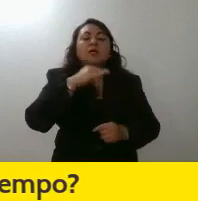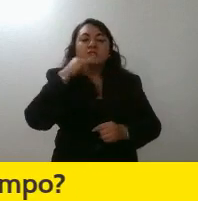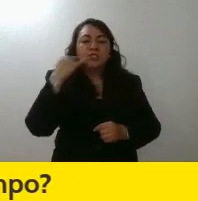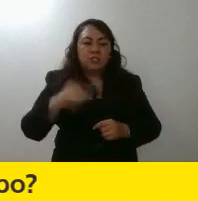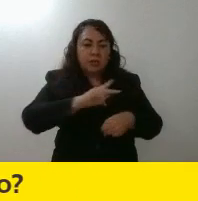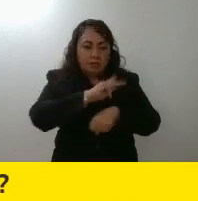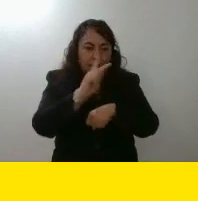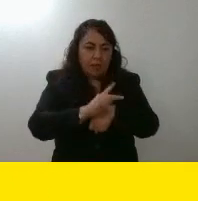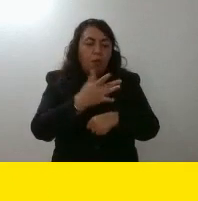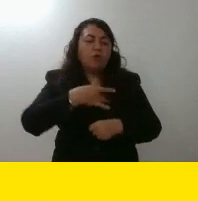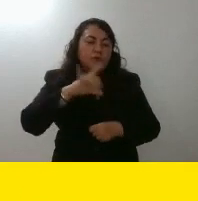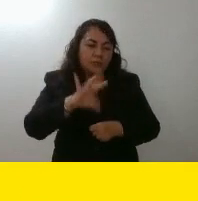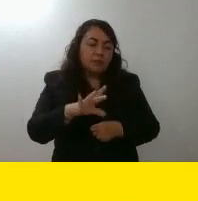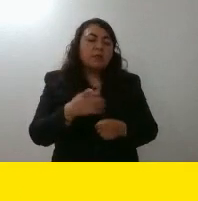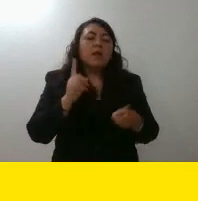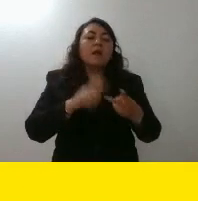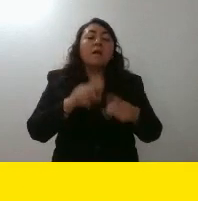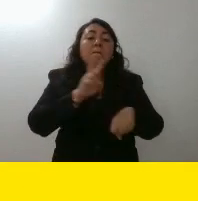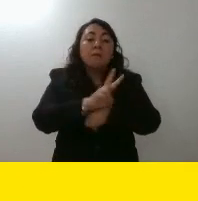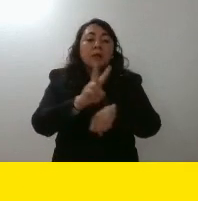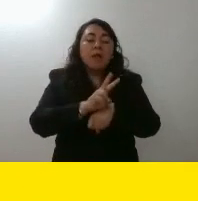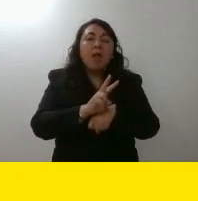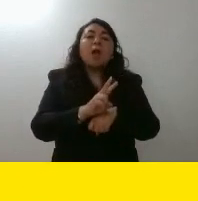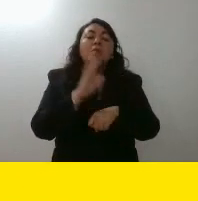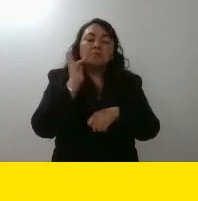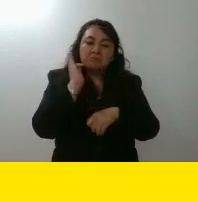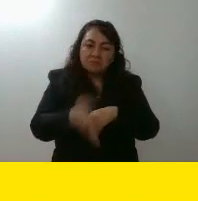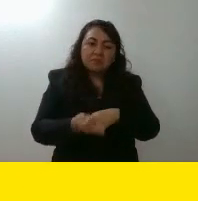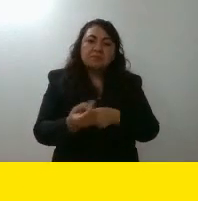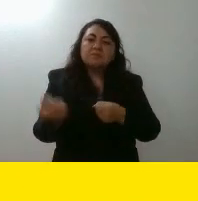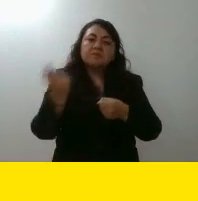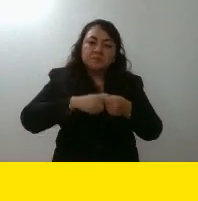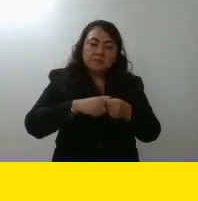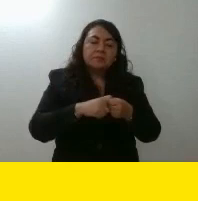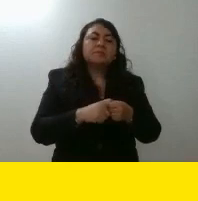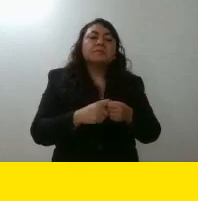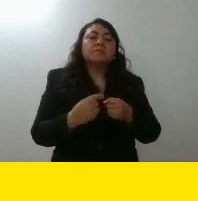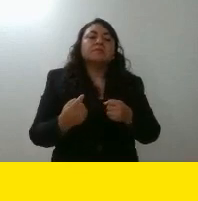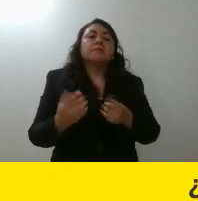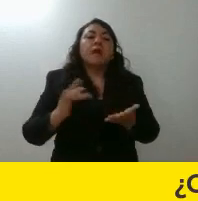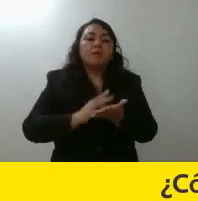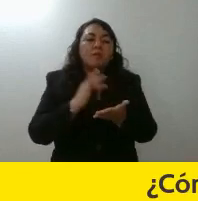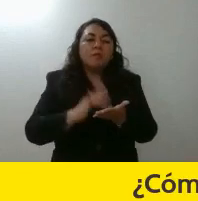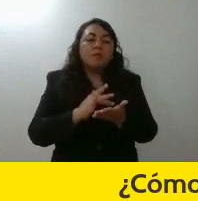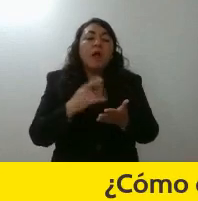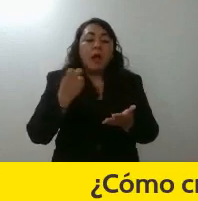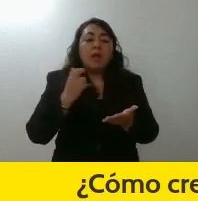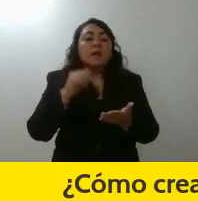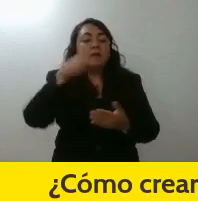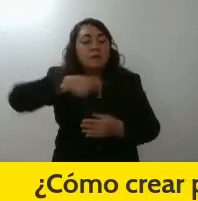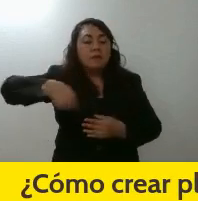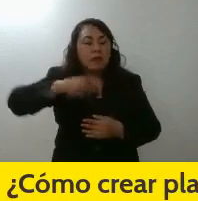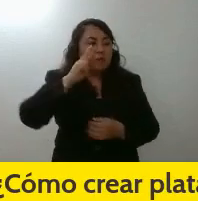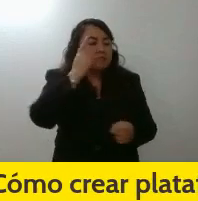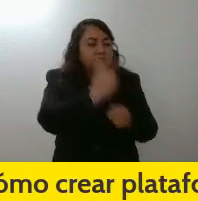también, y responde como a un interés que hubo siempre, que desde que arrancó el proyecto nosotros